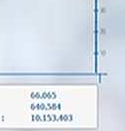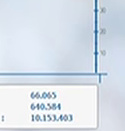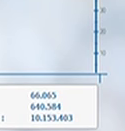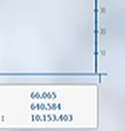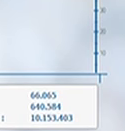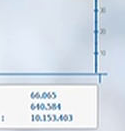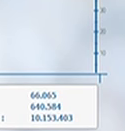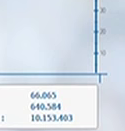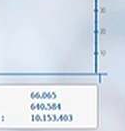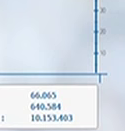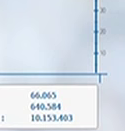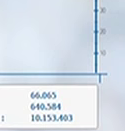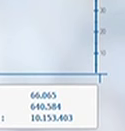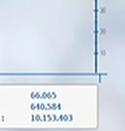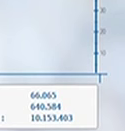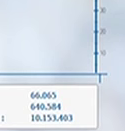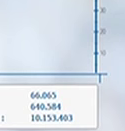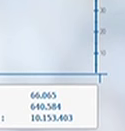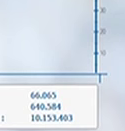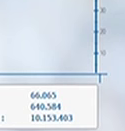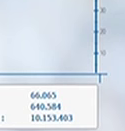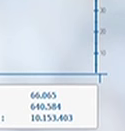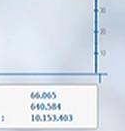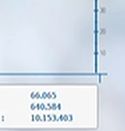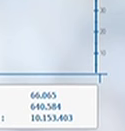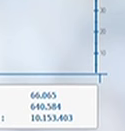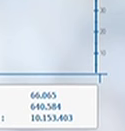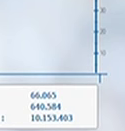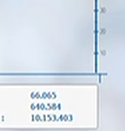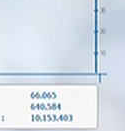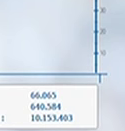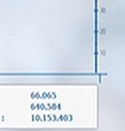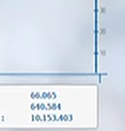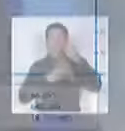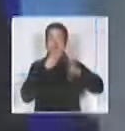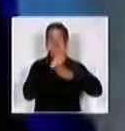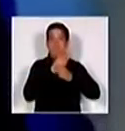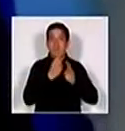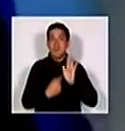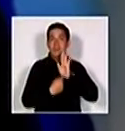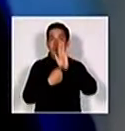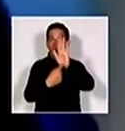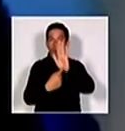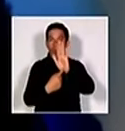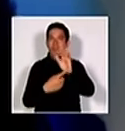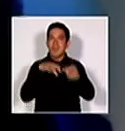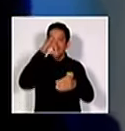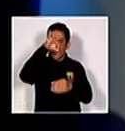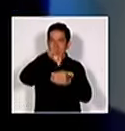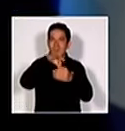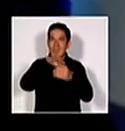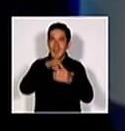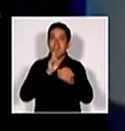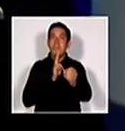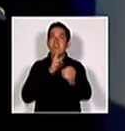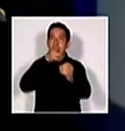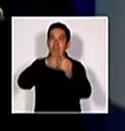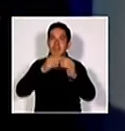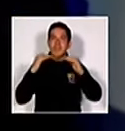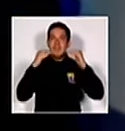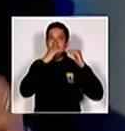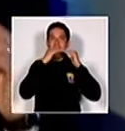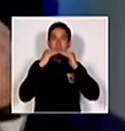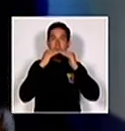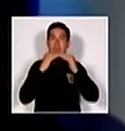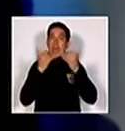4.621.654 votos. Ecuador ha dado muestras al mundo de participación y democracia. Respetar los